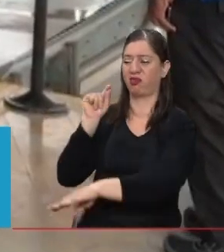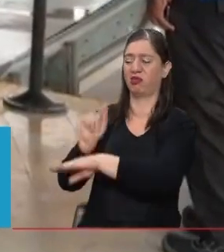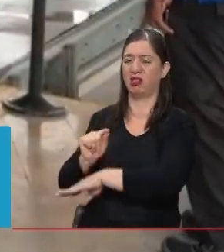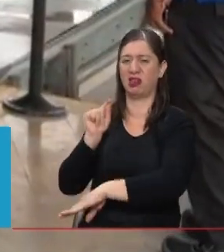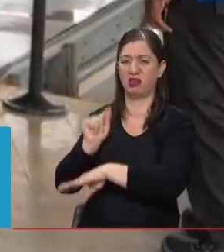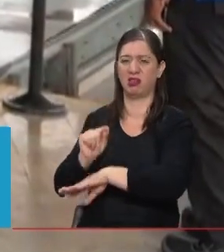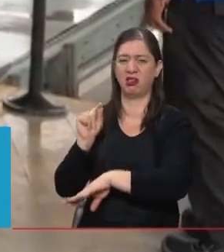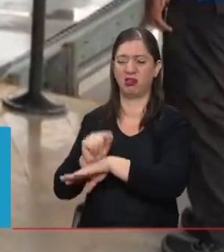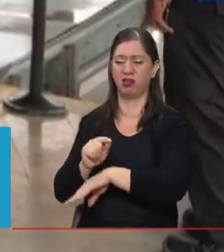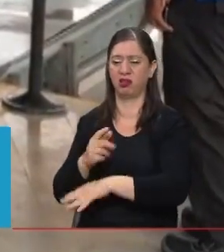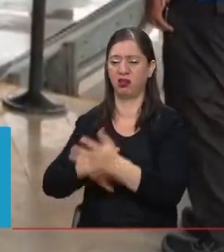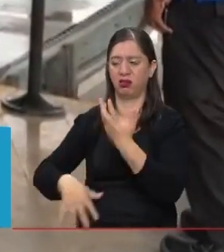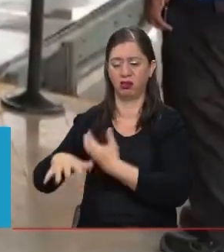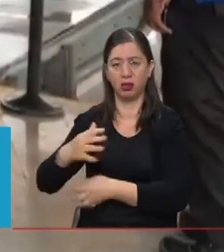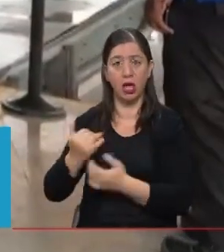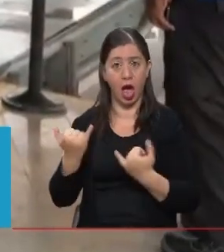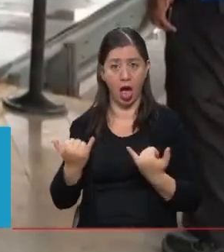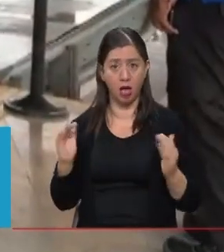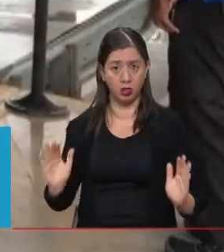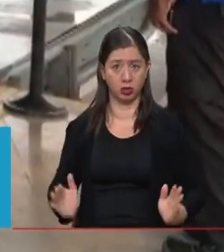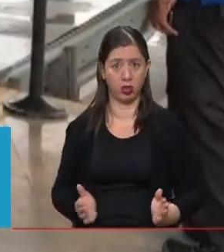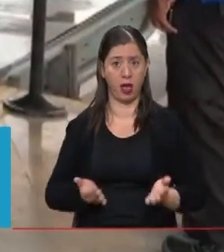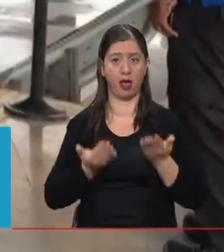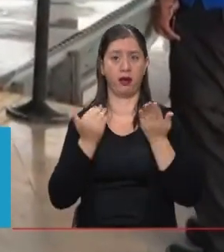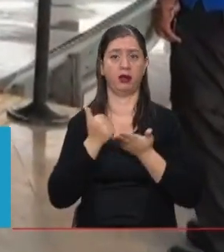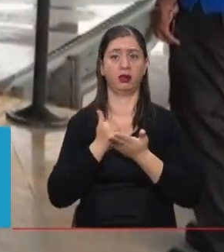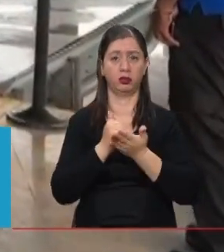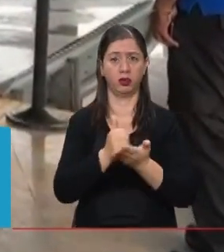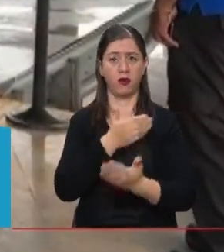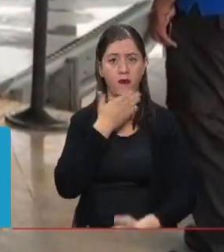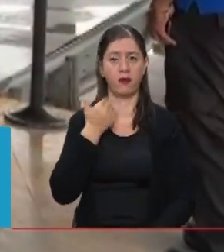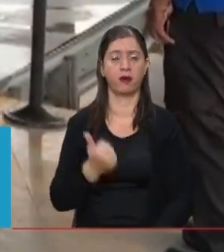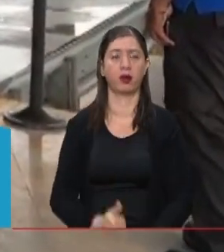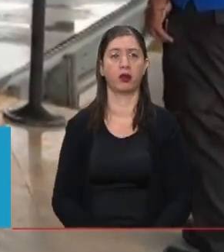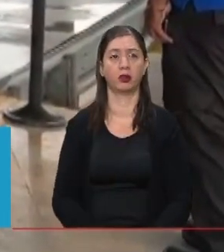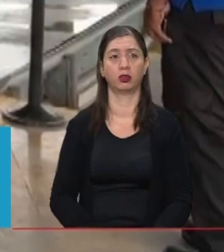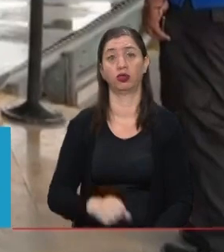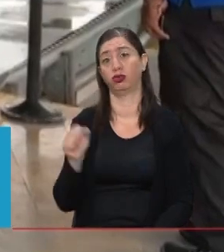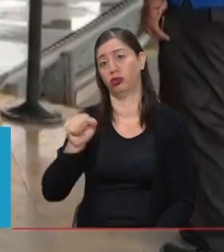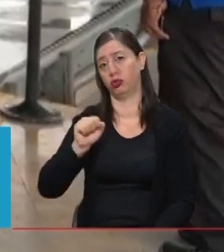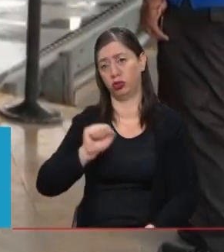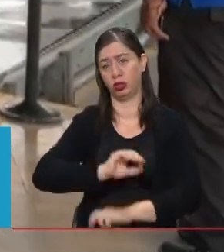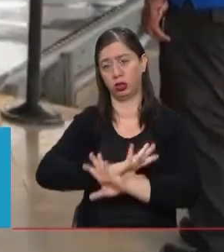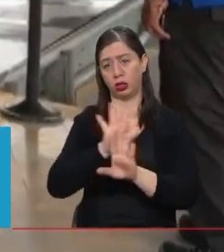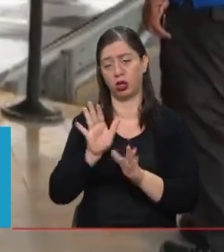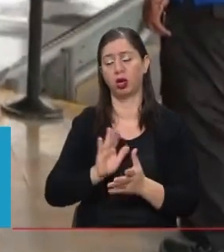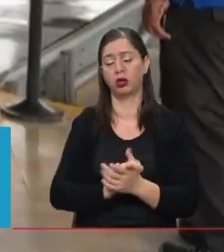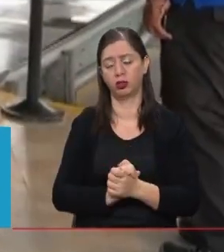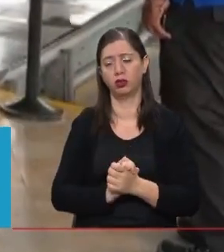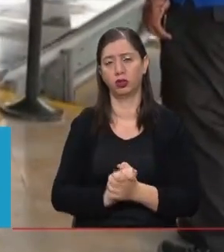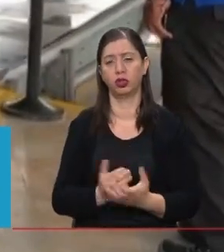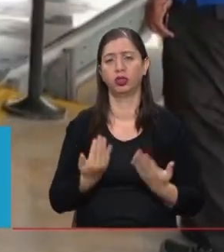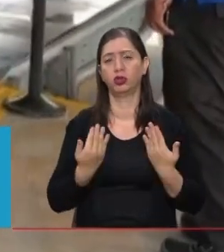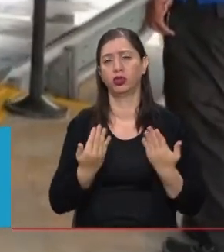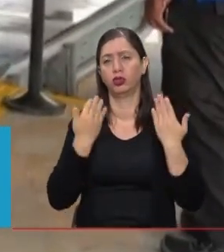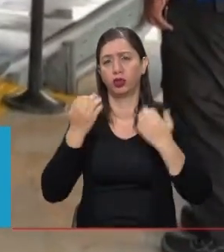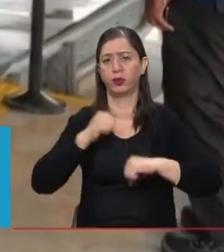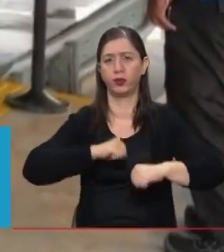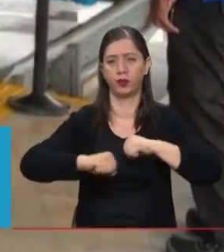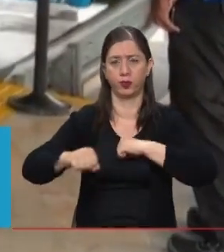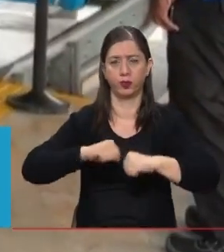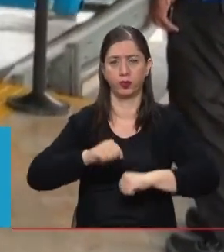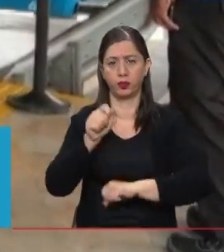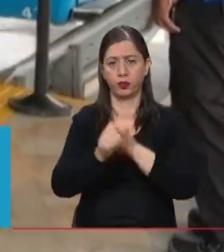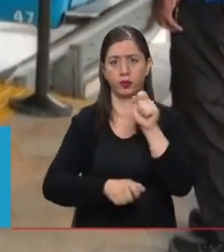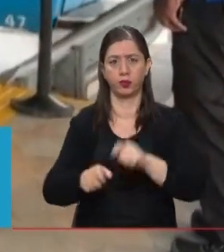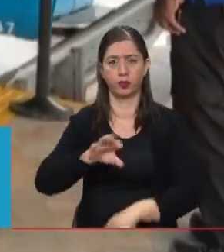el colapso. ¿Esto nos va a ayudar a mejorar ese sistema para la ciudad? Sí, sin duda le aporta mucho la movilidad de los